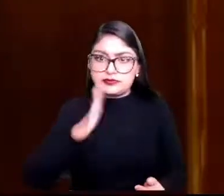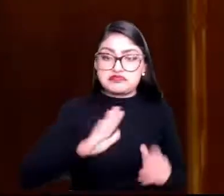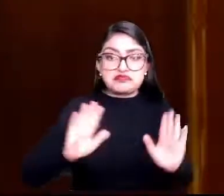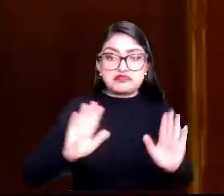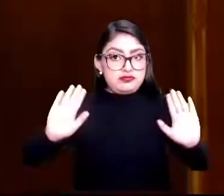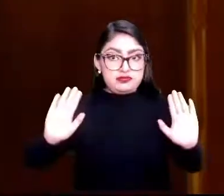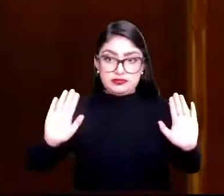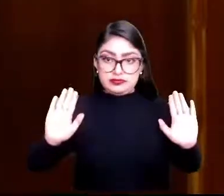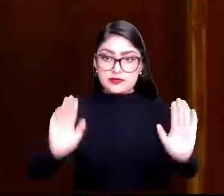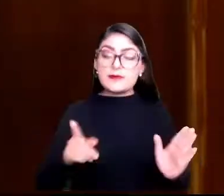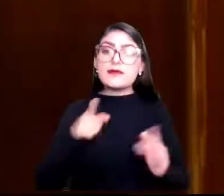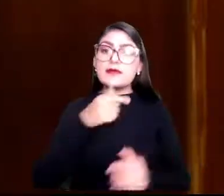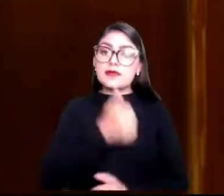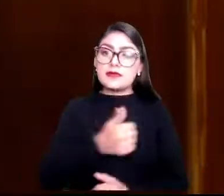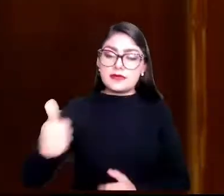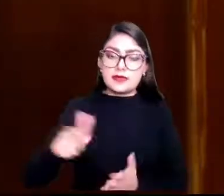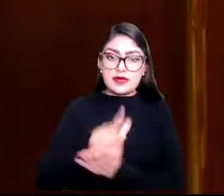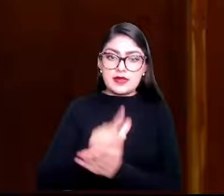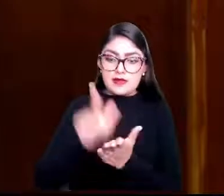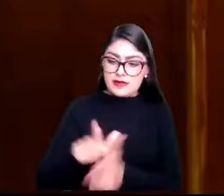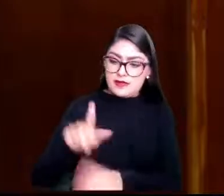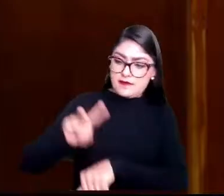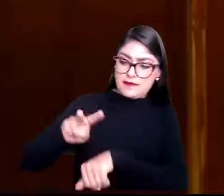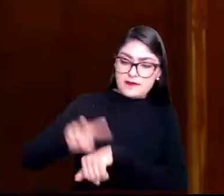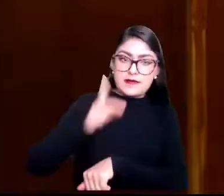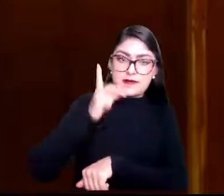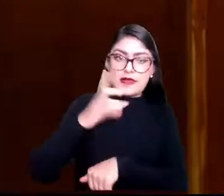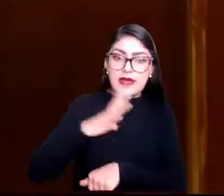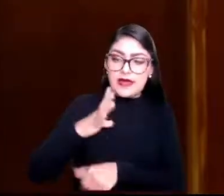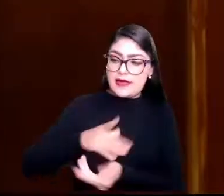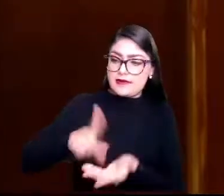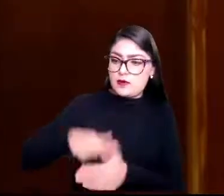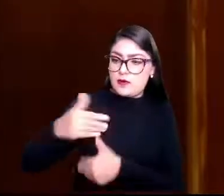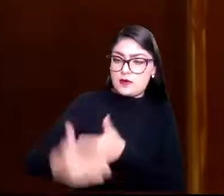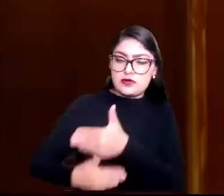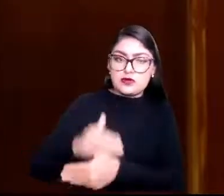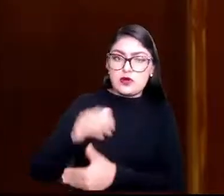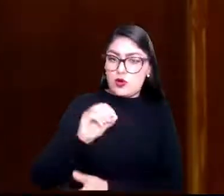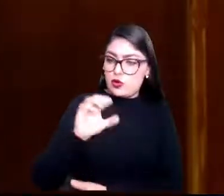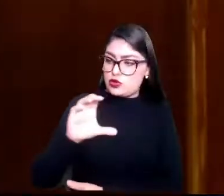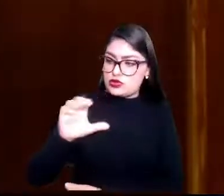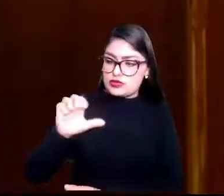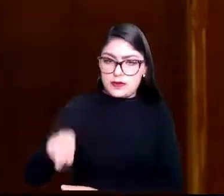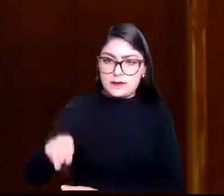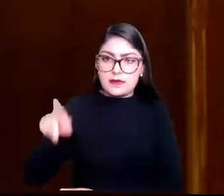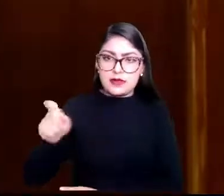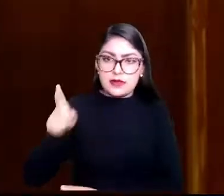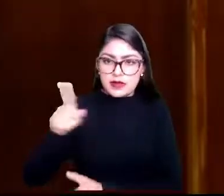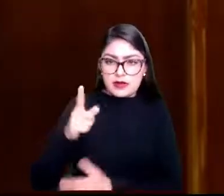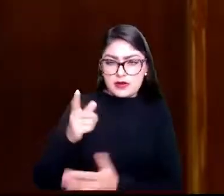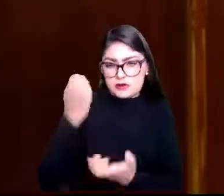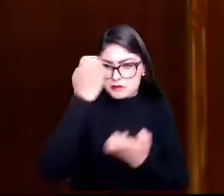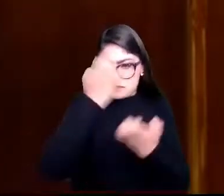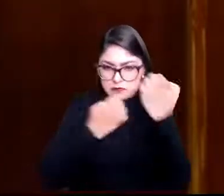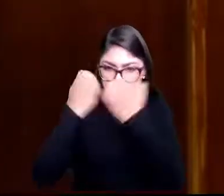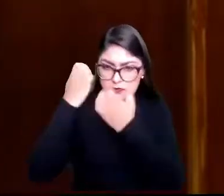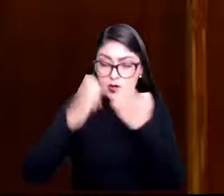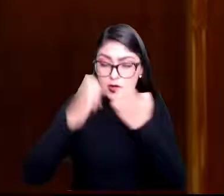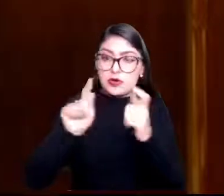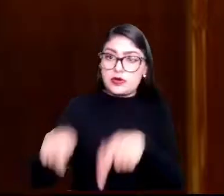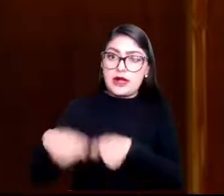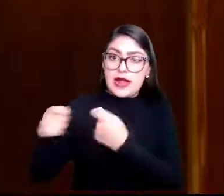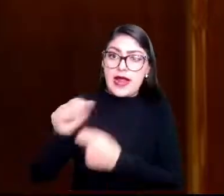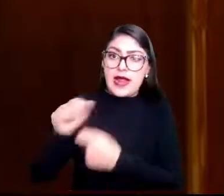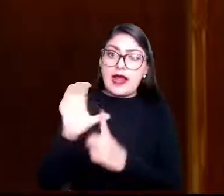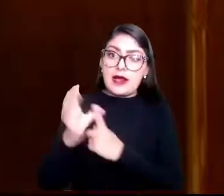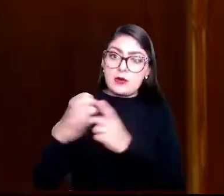fiscalización, que pasa por un proceso en el OSFEM. El OSFEM mandará las observaciones, llegará a la comisión y la comisión determinará, y este pleno va a